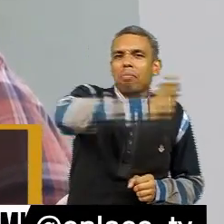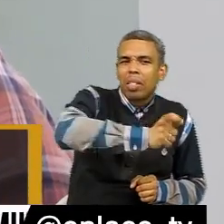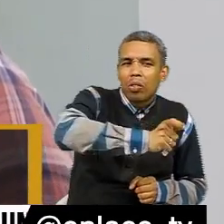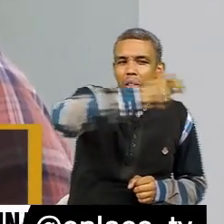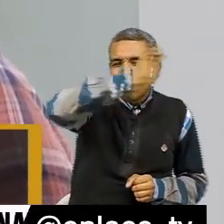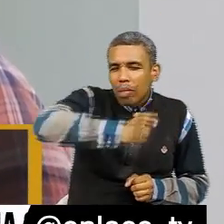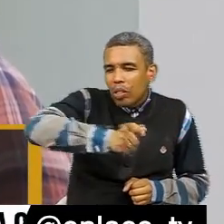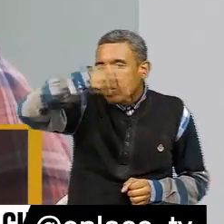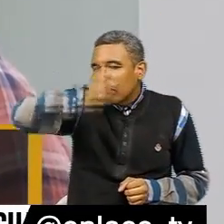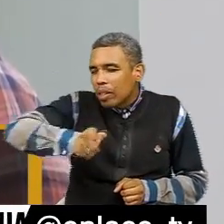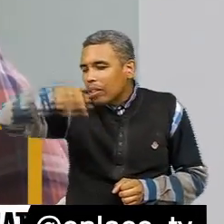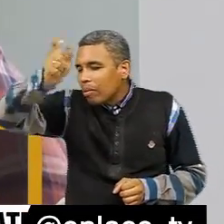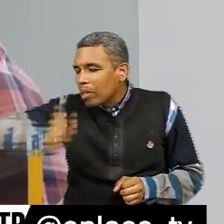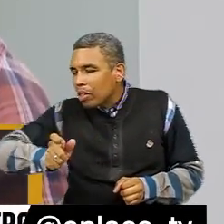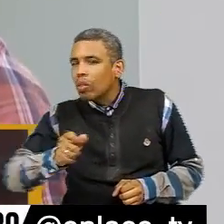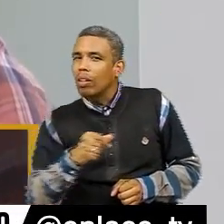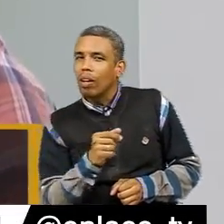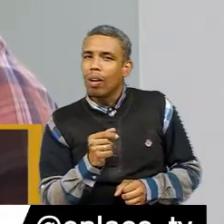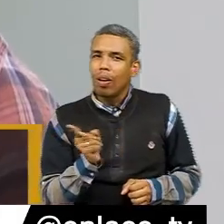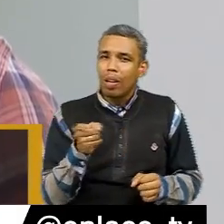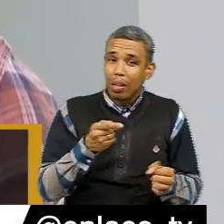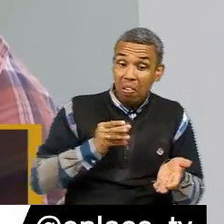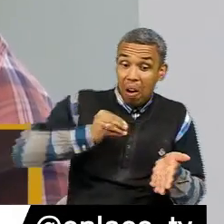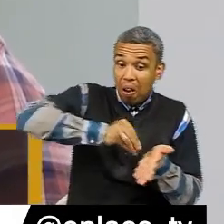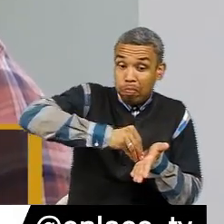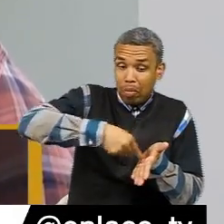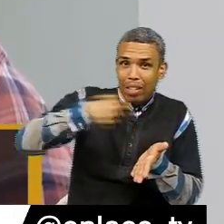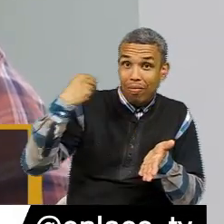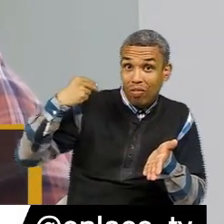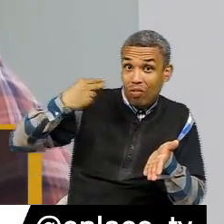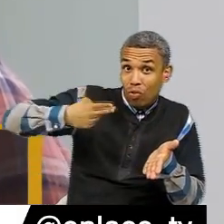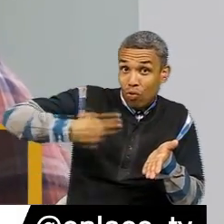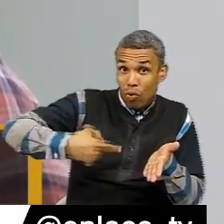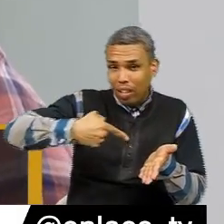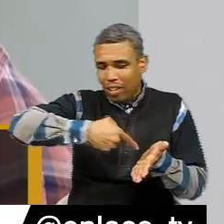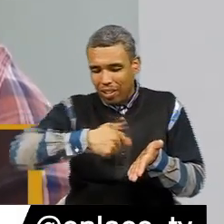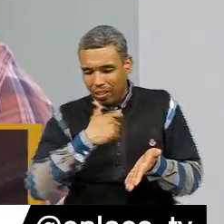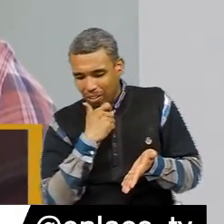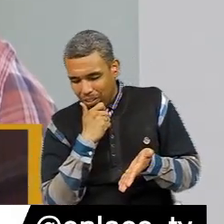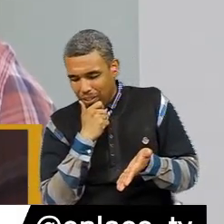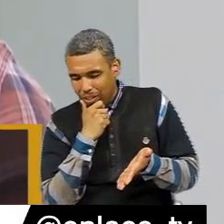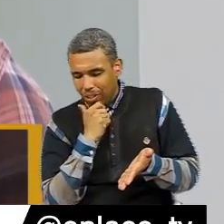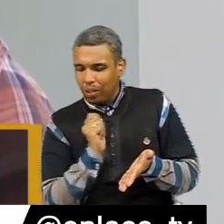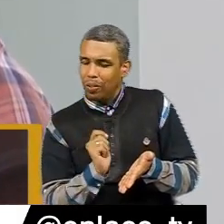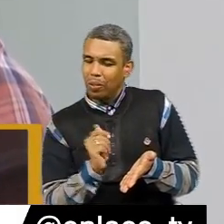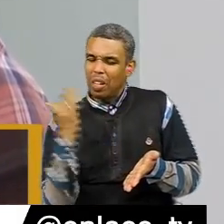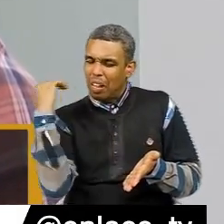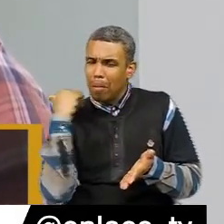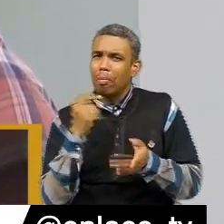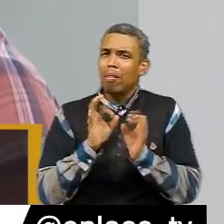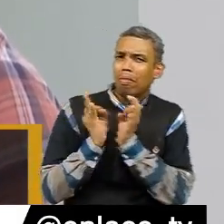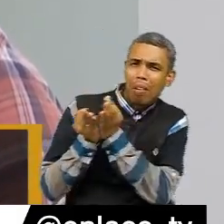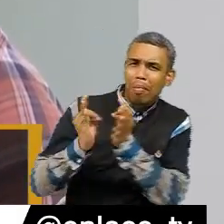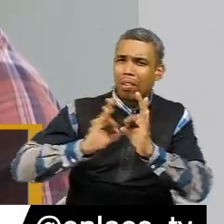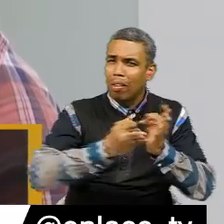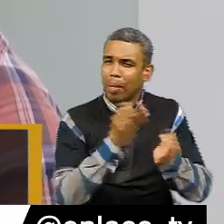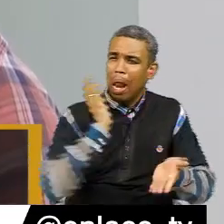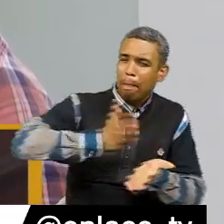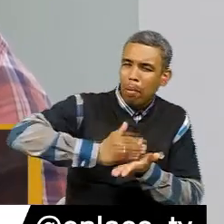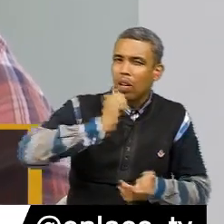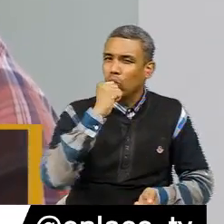pasaron, donde sus hijos y toda la vida de ellos fue trastocada por la violencia. Realmente es un libro muy, muy interesante que ya llegará el